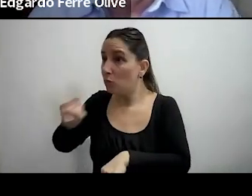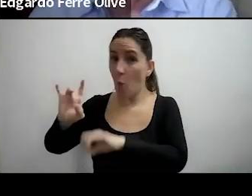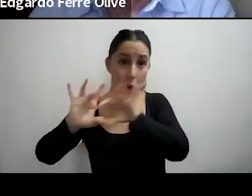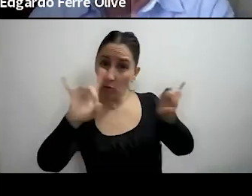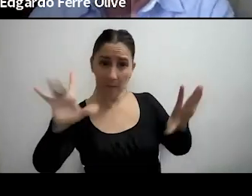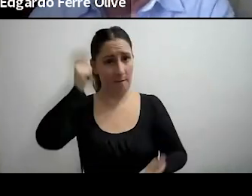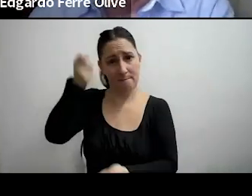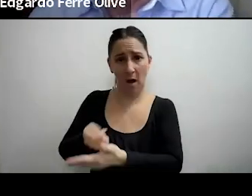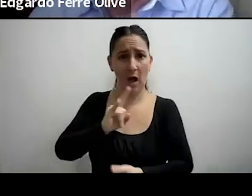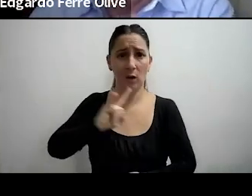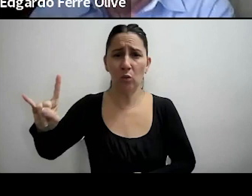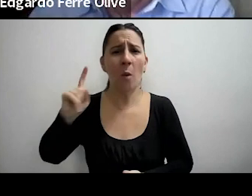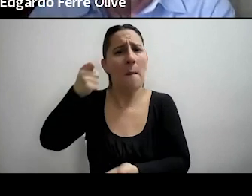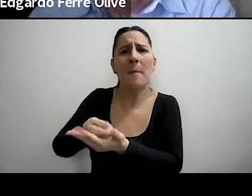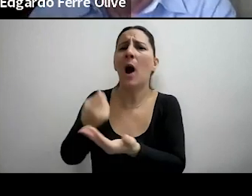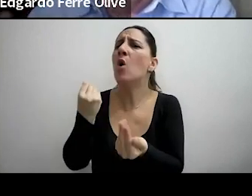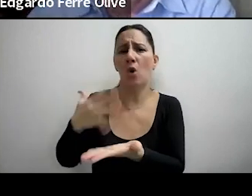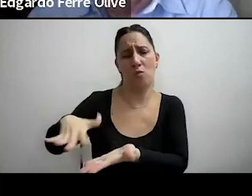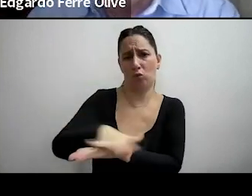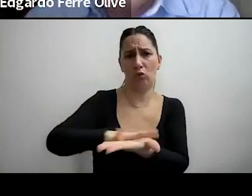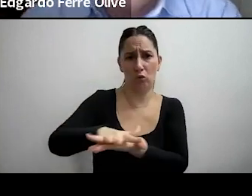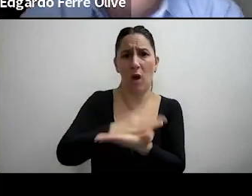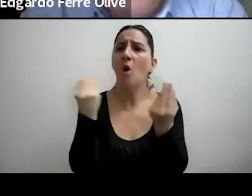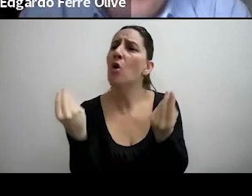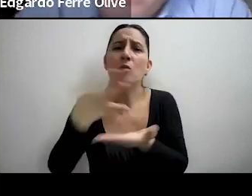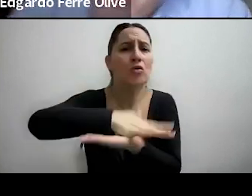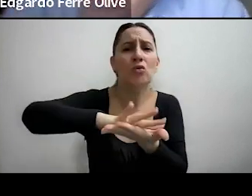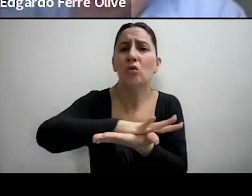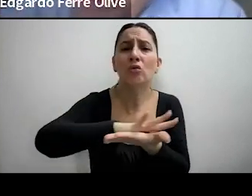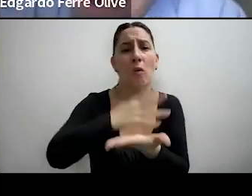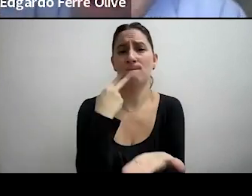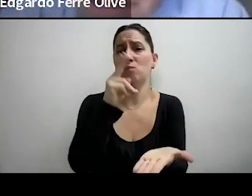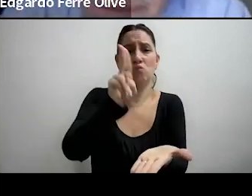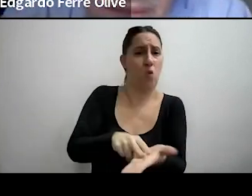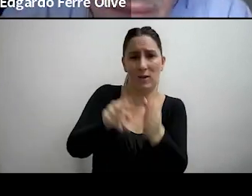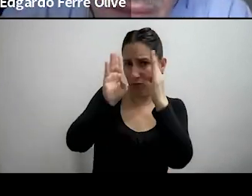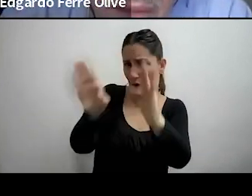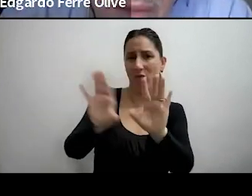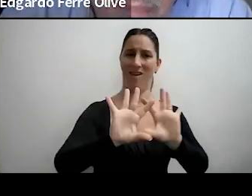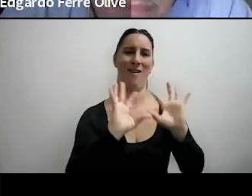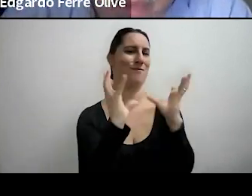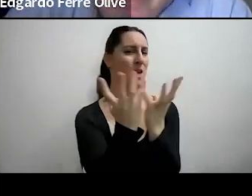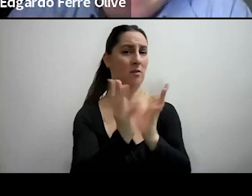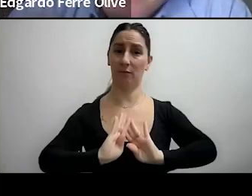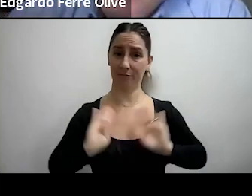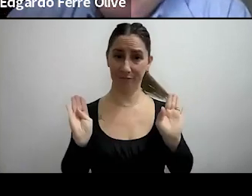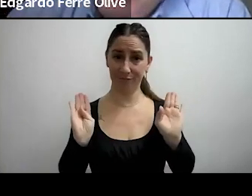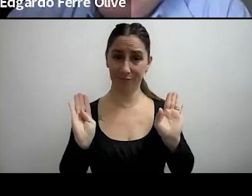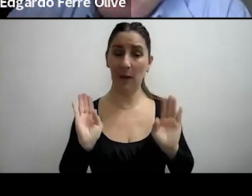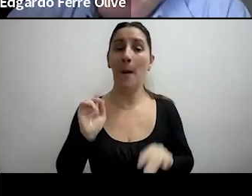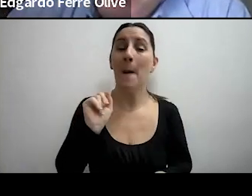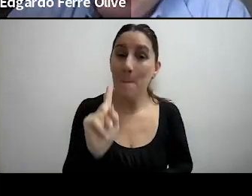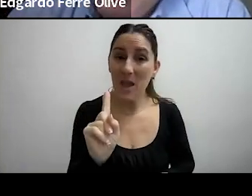¿Cómo pago? Resarciendo el daño. ¿Cómo hago el resarcimiento del daño? Con un impuesto ambiental. Pero ¿qué pasa? Si